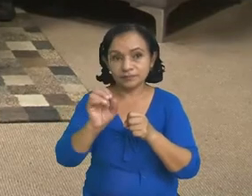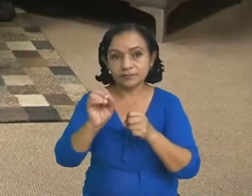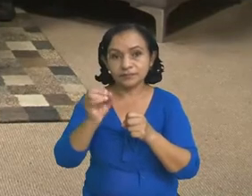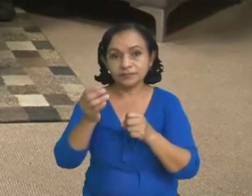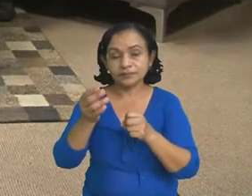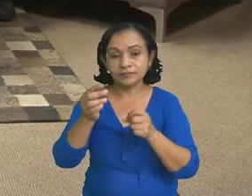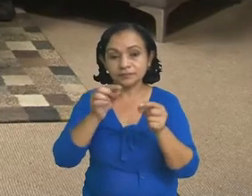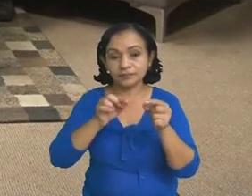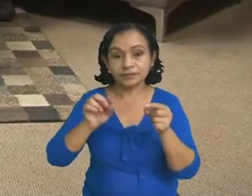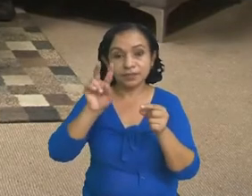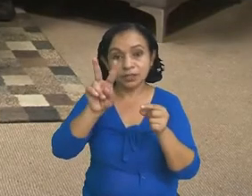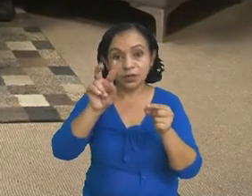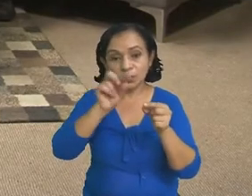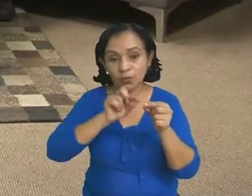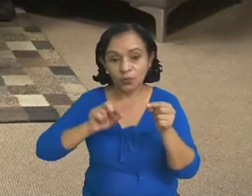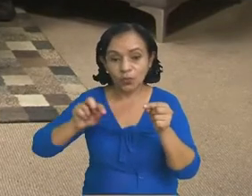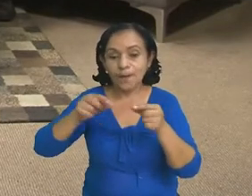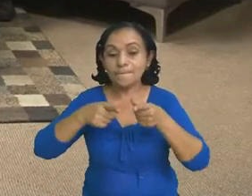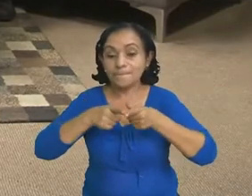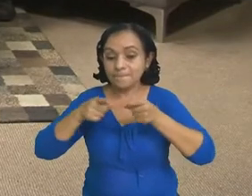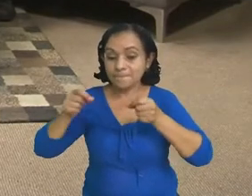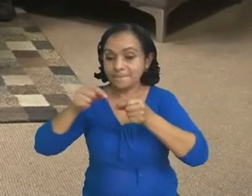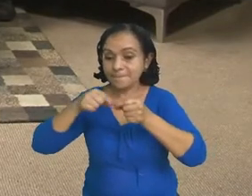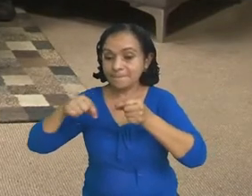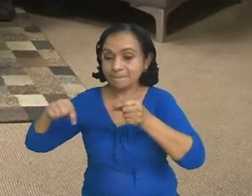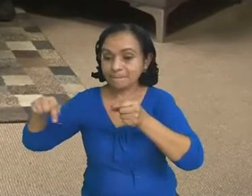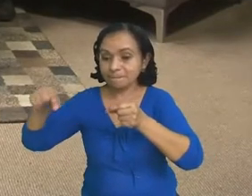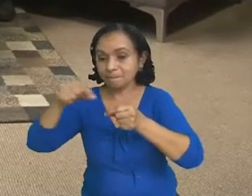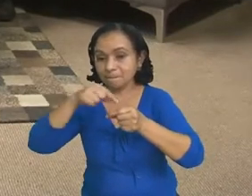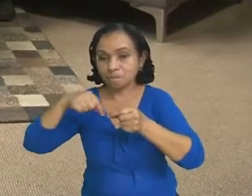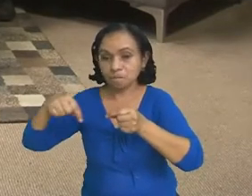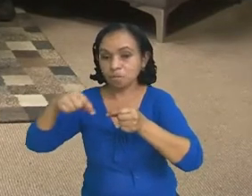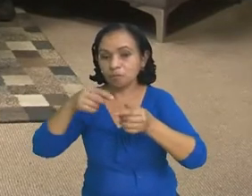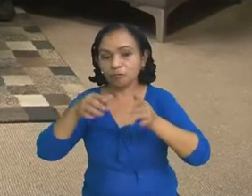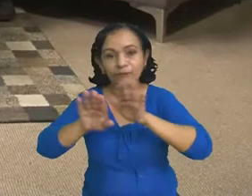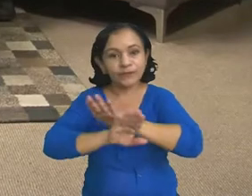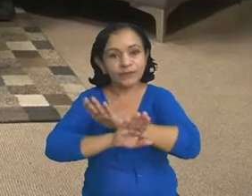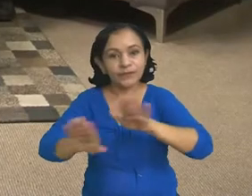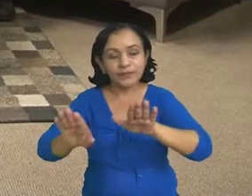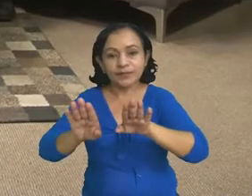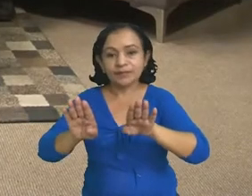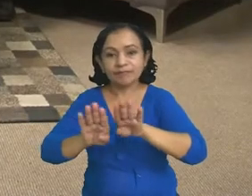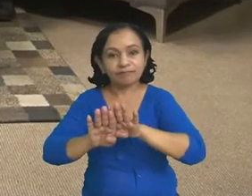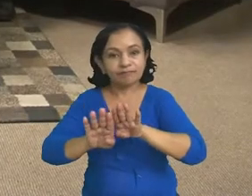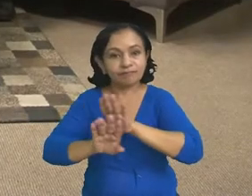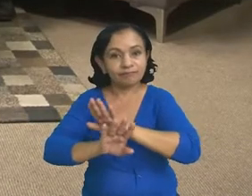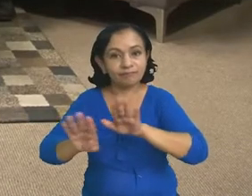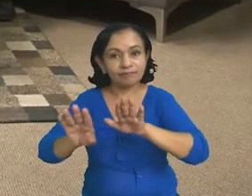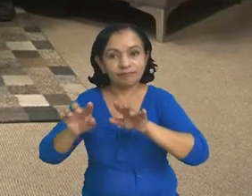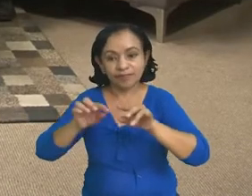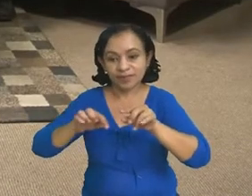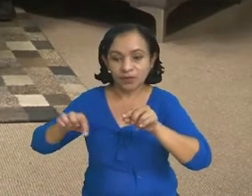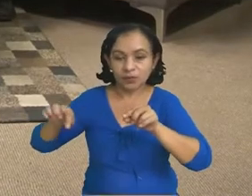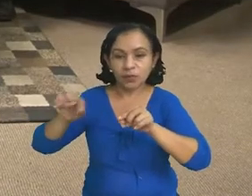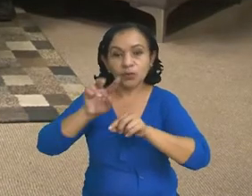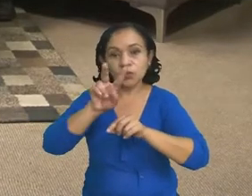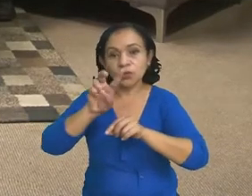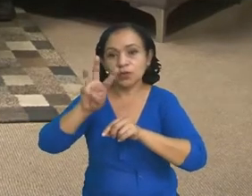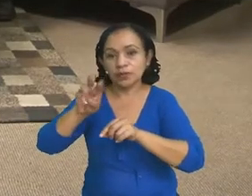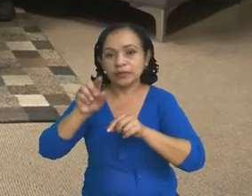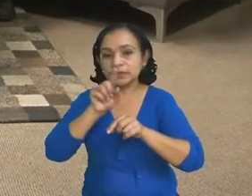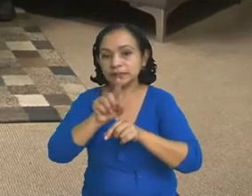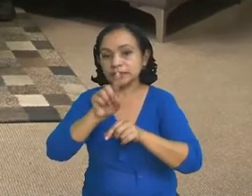ser el anillo 230 de la ciudad de Managua. O sea, con eso ya cerramos lo que es el anillo de 230. Tenemos un anillo